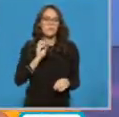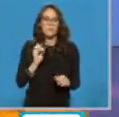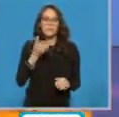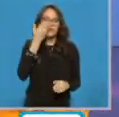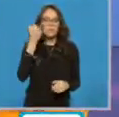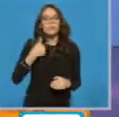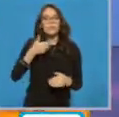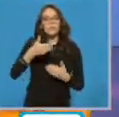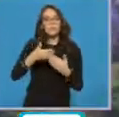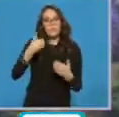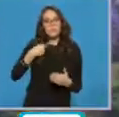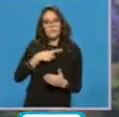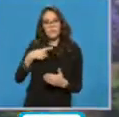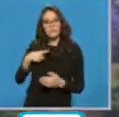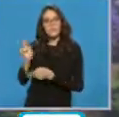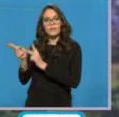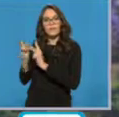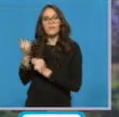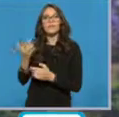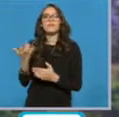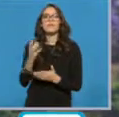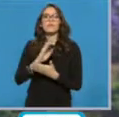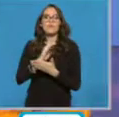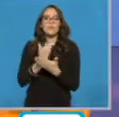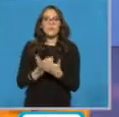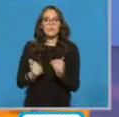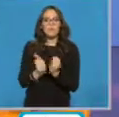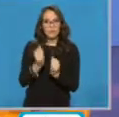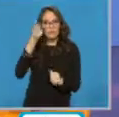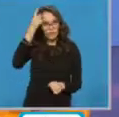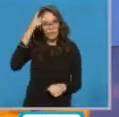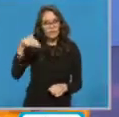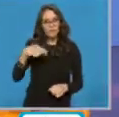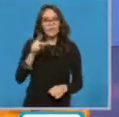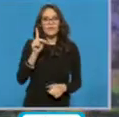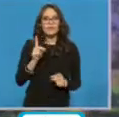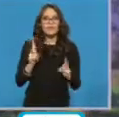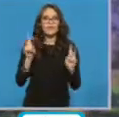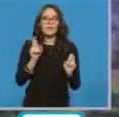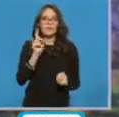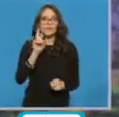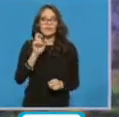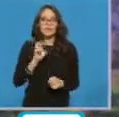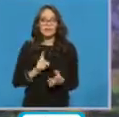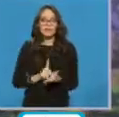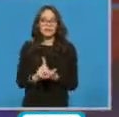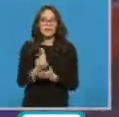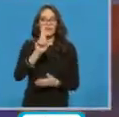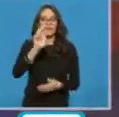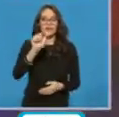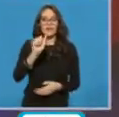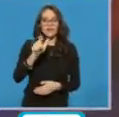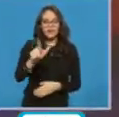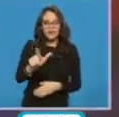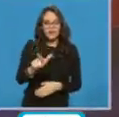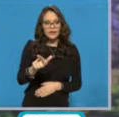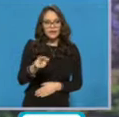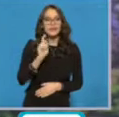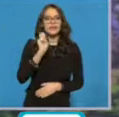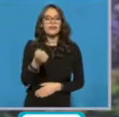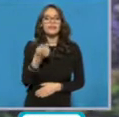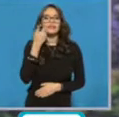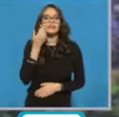dueño. Se tiene que hacer un contrato y vamos a decir que ese es un derecho, se llama derecho real. El derecho real quiere decir que es algo que viene pegado al